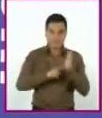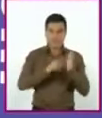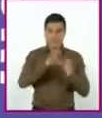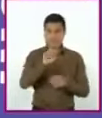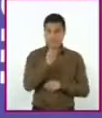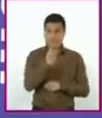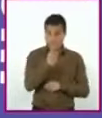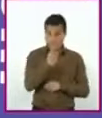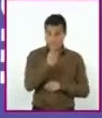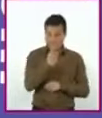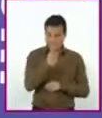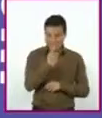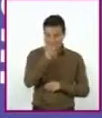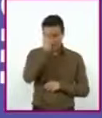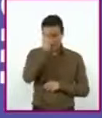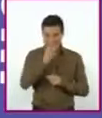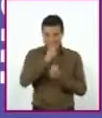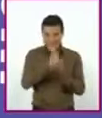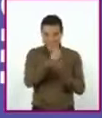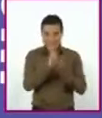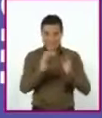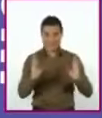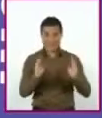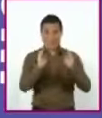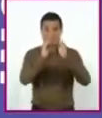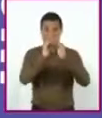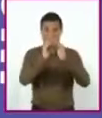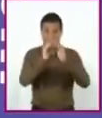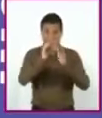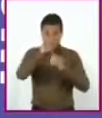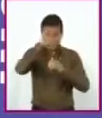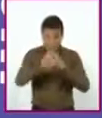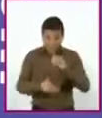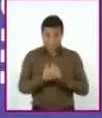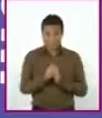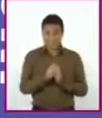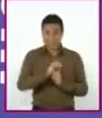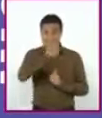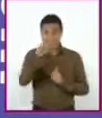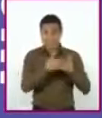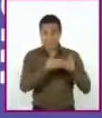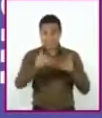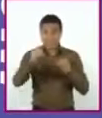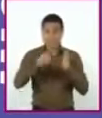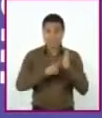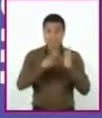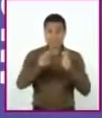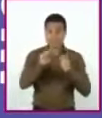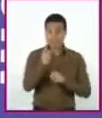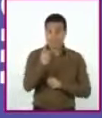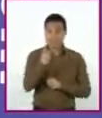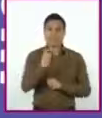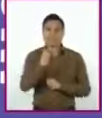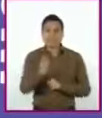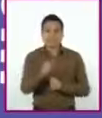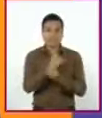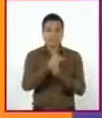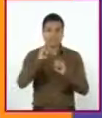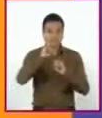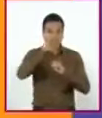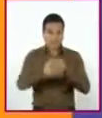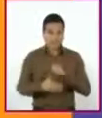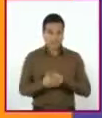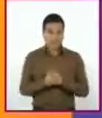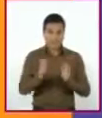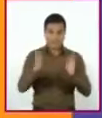1521 con la caída de México Tenochtitlan hasta 1821 con la consumación del movimiento de independencia.